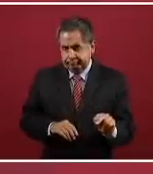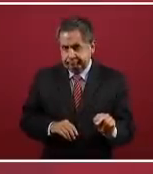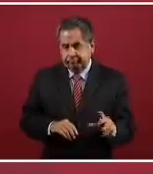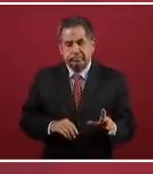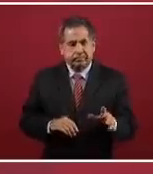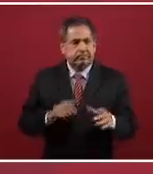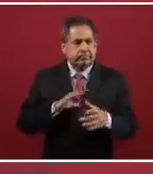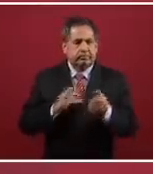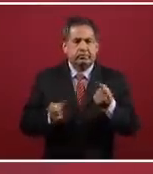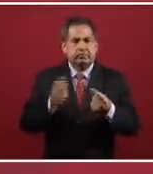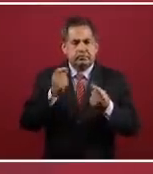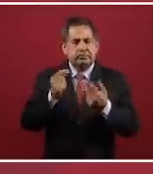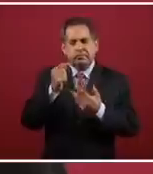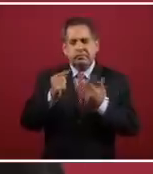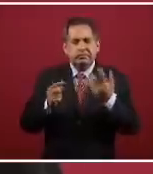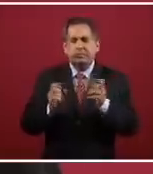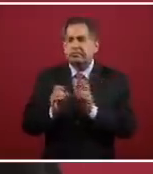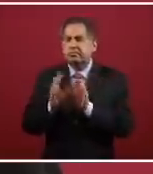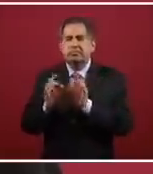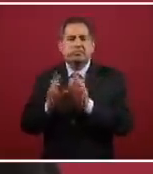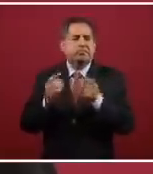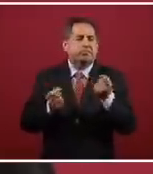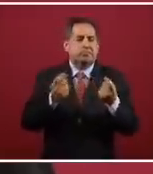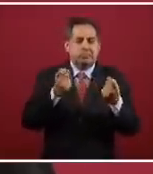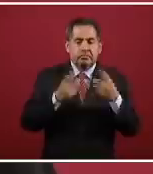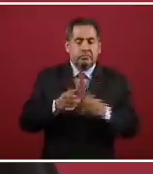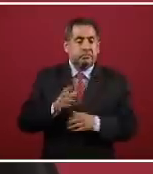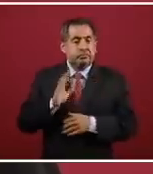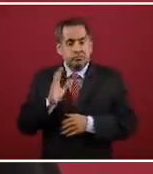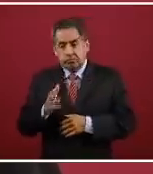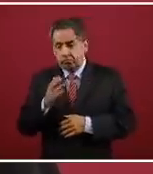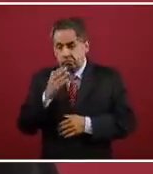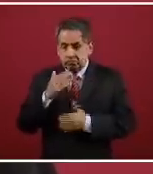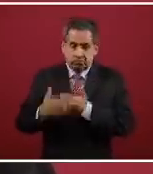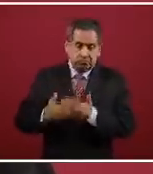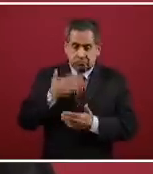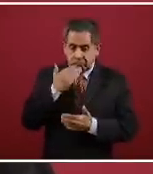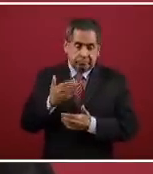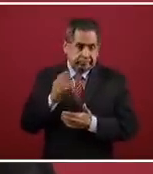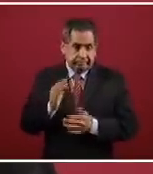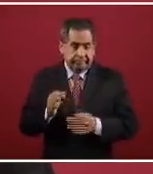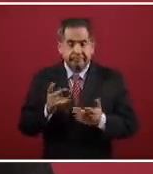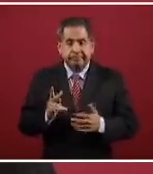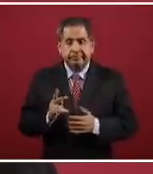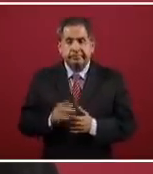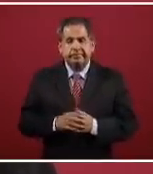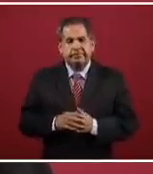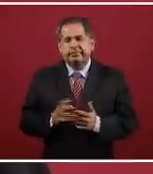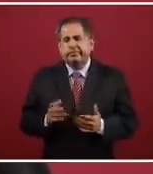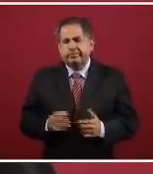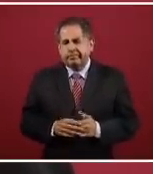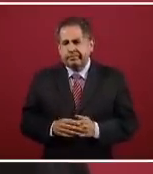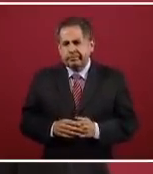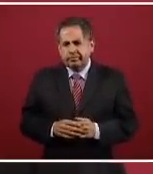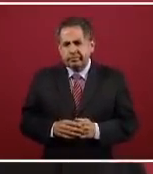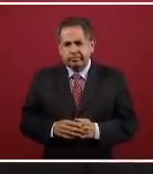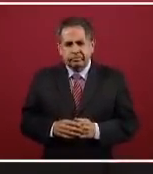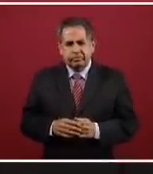Hubo algunos incidentes, han habido, ellos han actuado muy bien, pero ¿qué